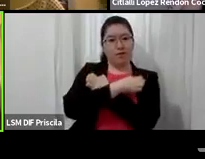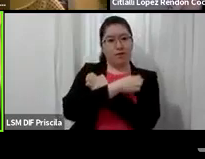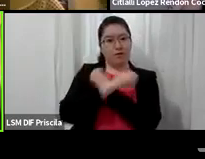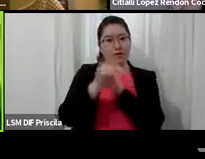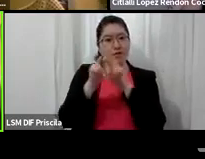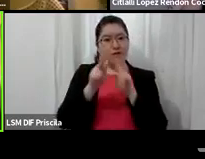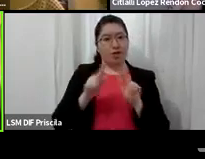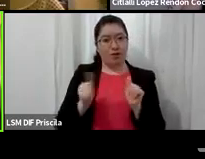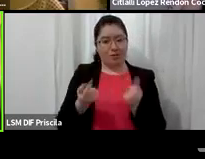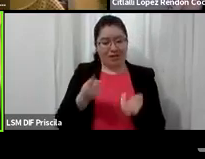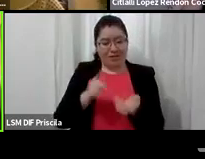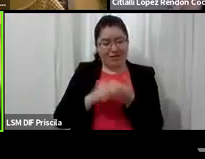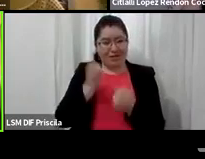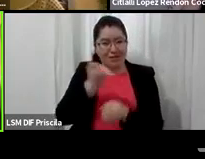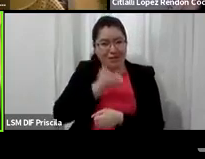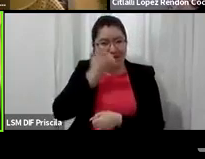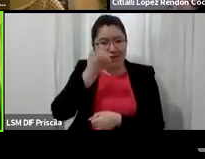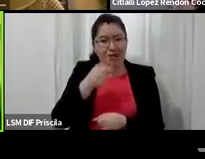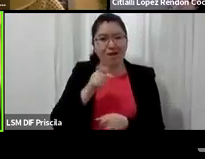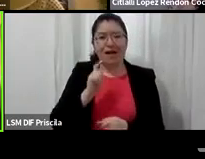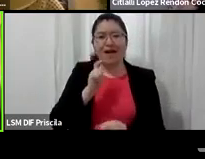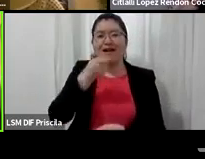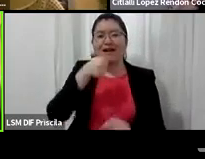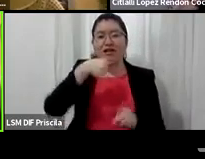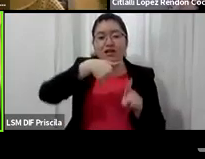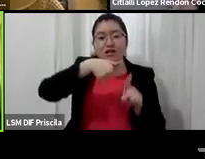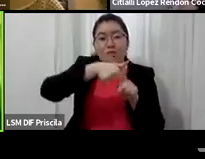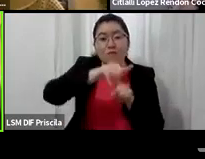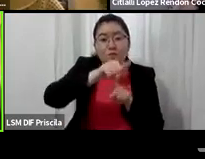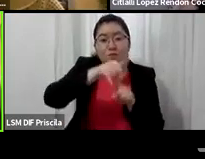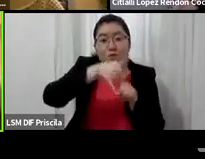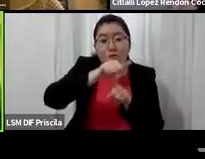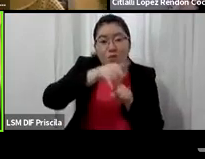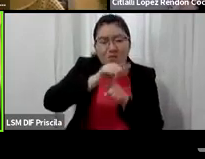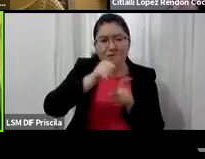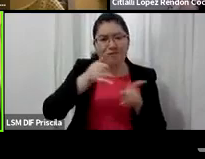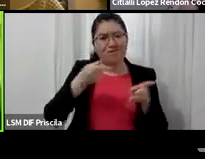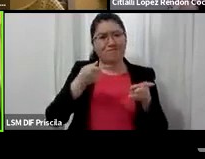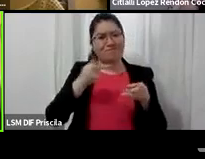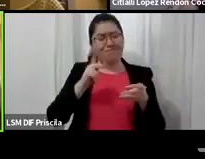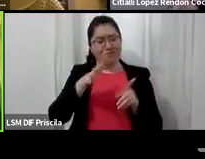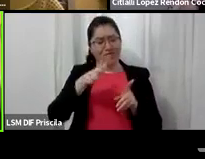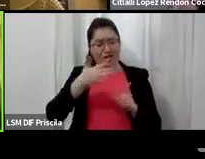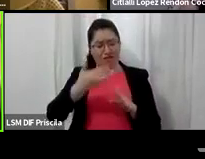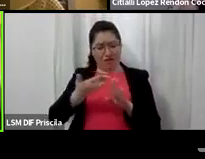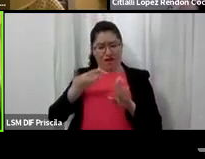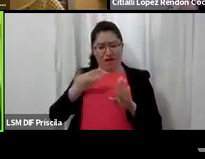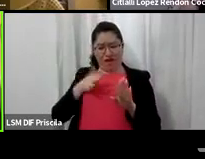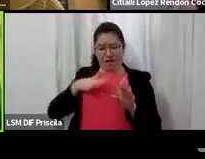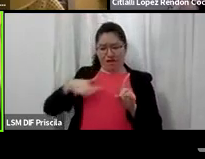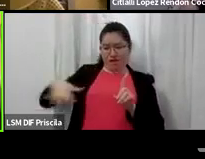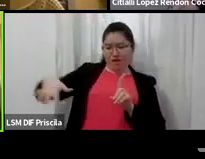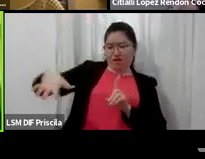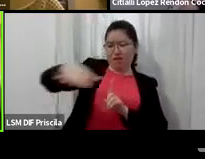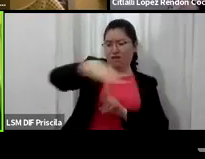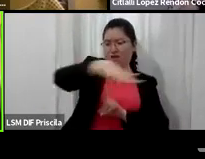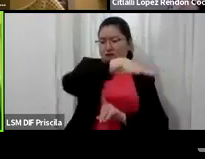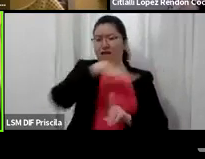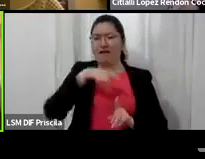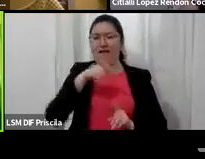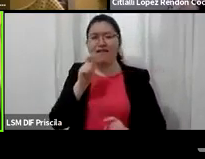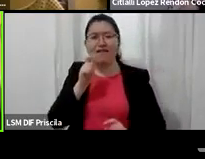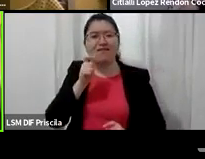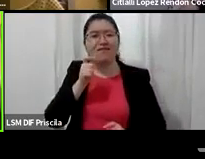bullying, y no nos damos cuenta de la dimensión y de los elementos teóricos que están detrás de esto, ¿no? Por ejemplo,